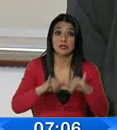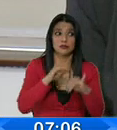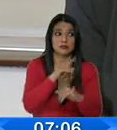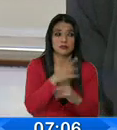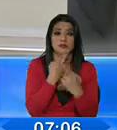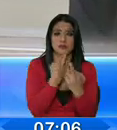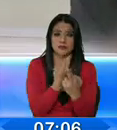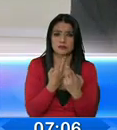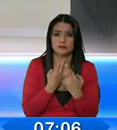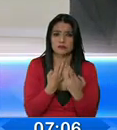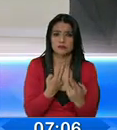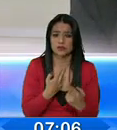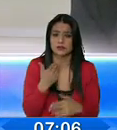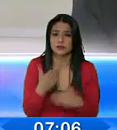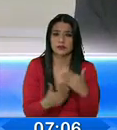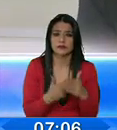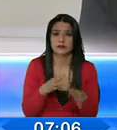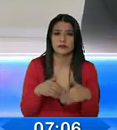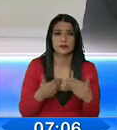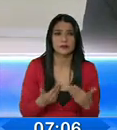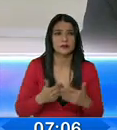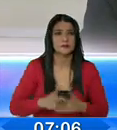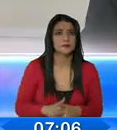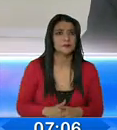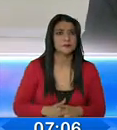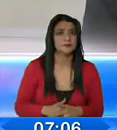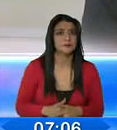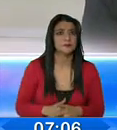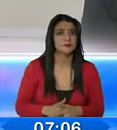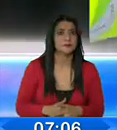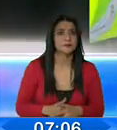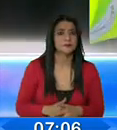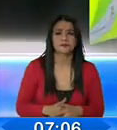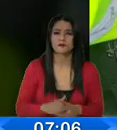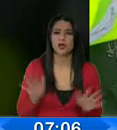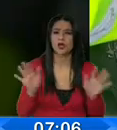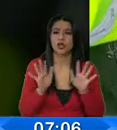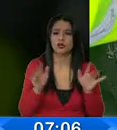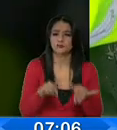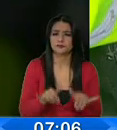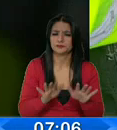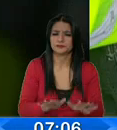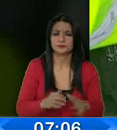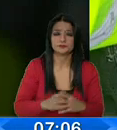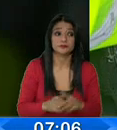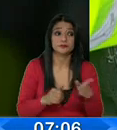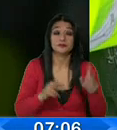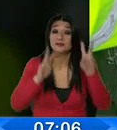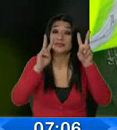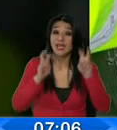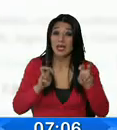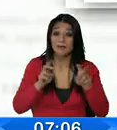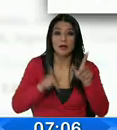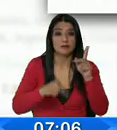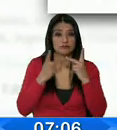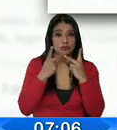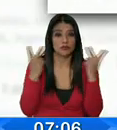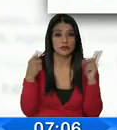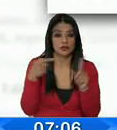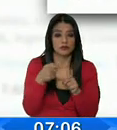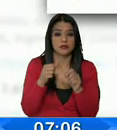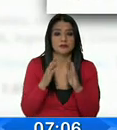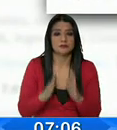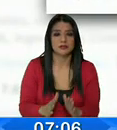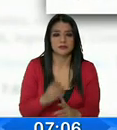digan el avance de este caso. No se ha hecho. Sobre este caso que ha llamado la atención a la opinión pública, Mendoza